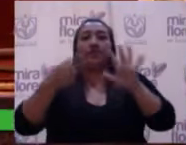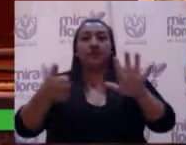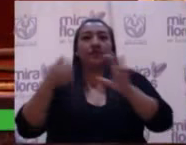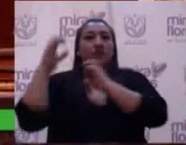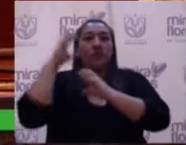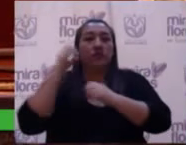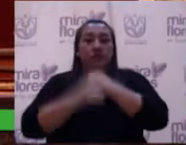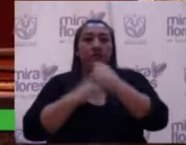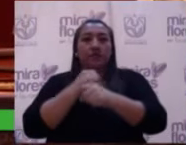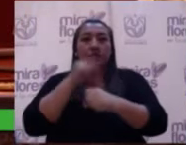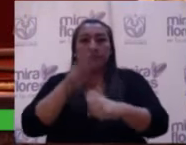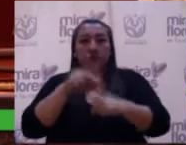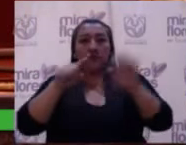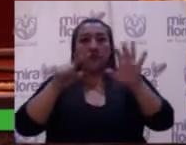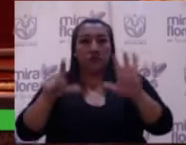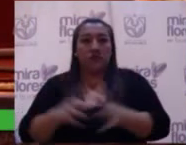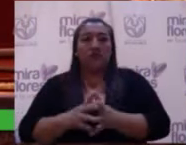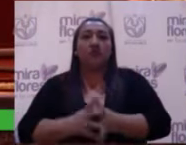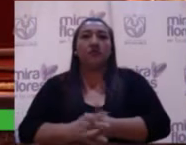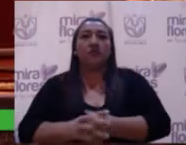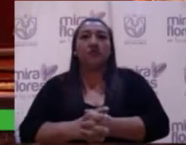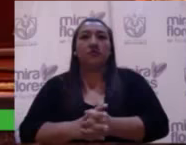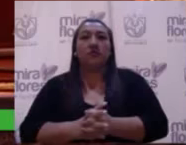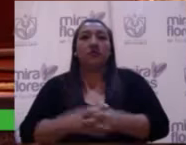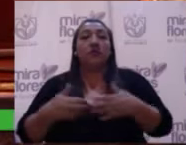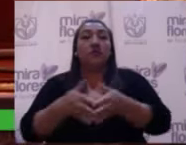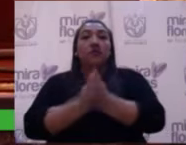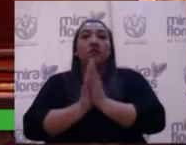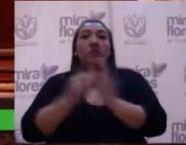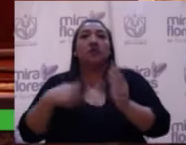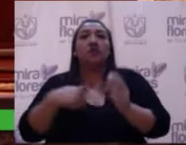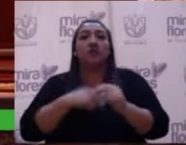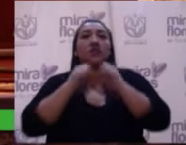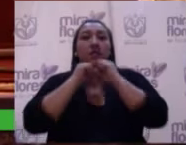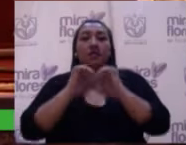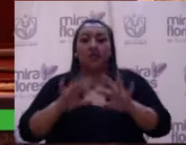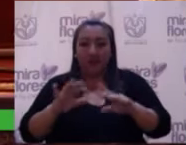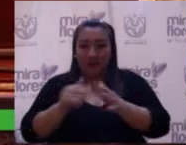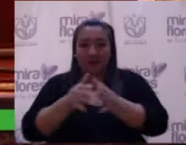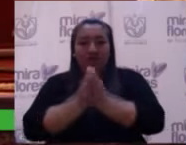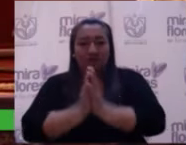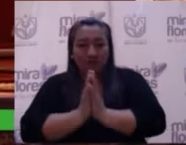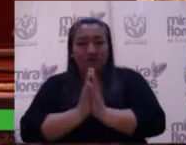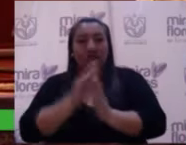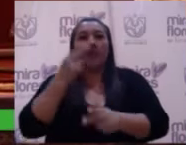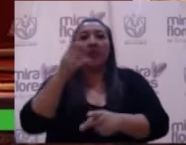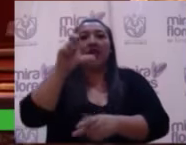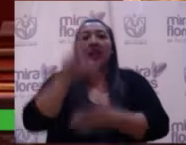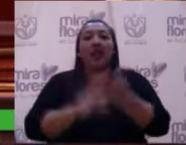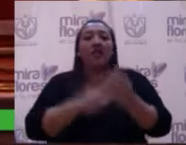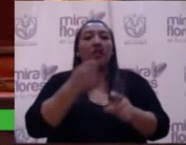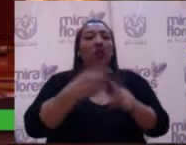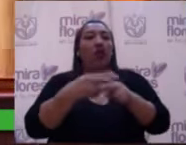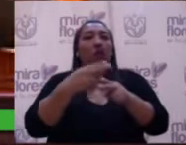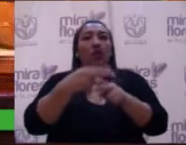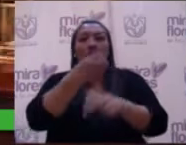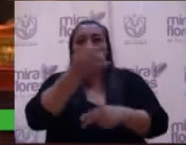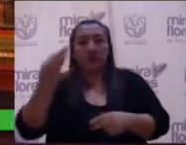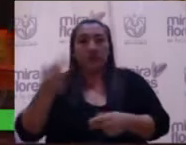octubre del año 2017. Y le voy a pedir a nuestra secretaria general de consejo que se sirva a pasar la lista del caso.